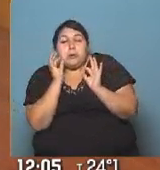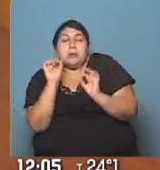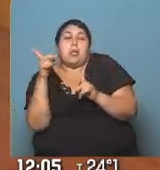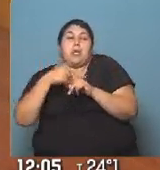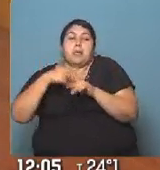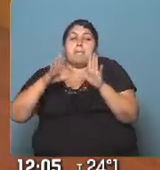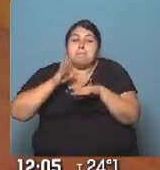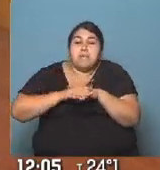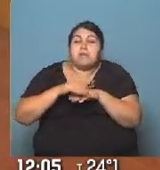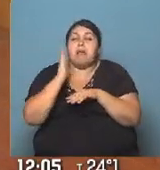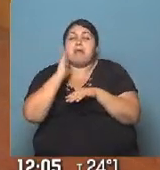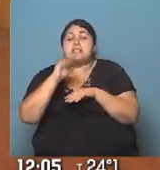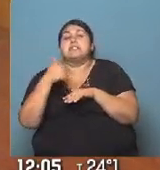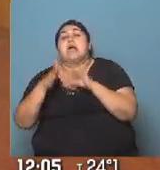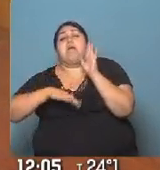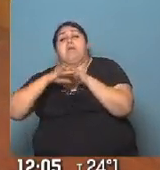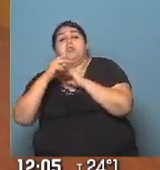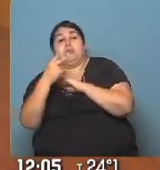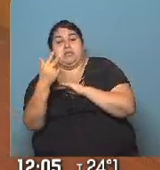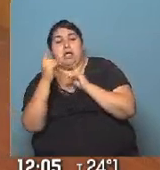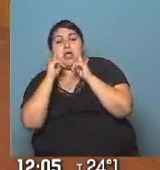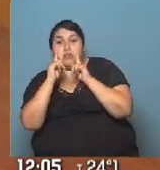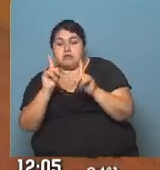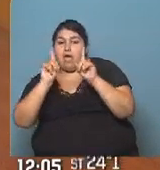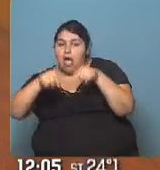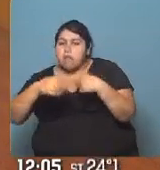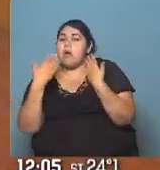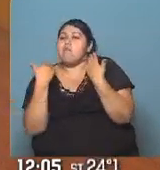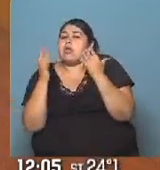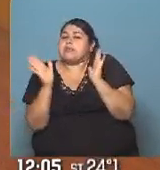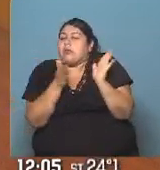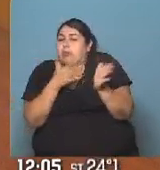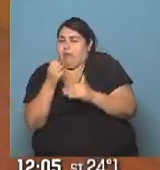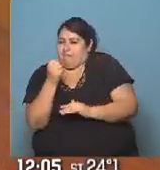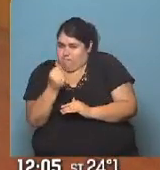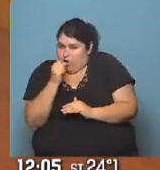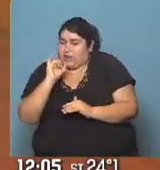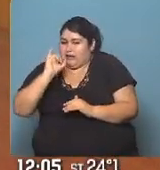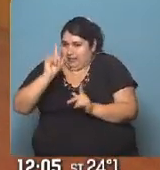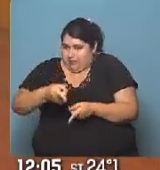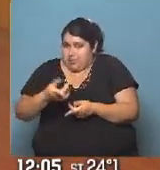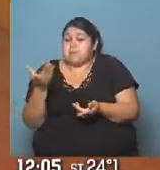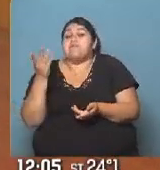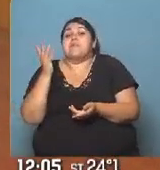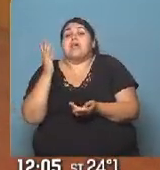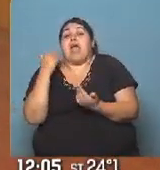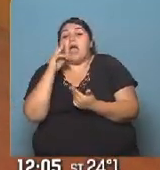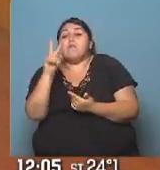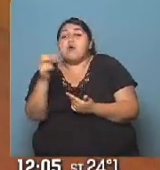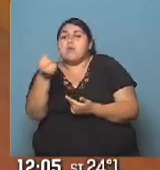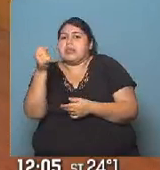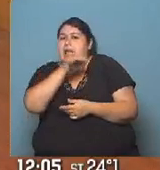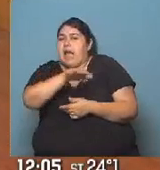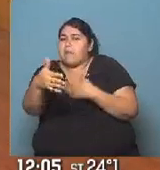mínima, 23 grados será la temperatura máxima, pero atención que mañana martes también seguirá soplando viento intenso del sudeste. Atención las zonas ribereñas.